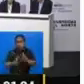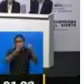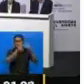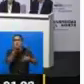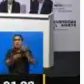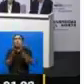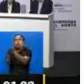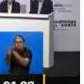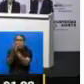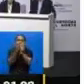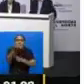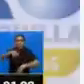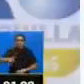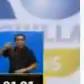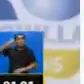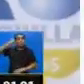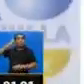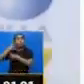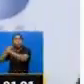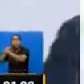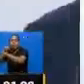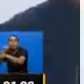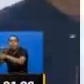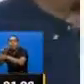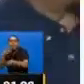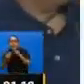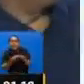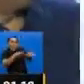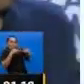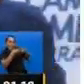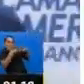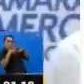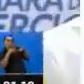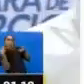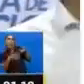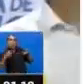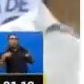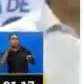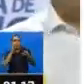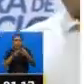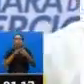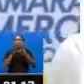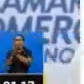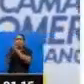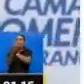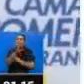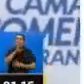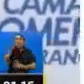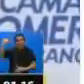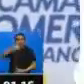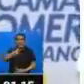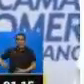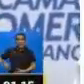las interferencias a los teléfonos que hacía el DAS, los nuevos fake news inventados en el gobierno del presidente